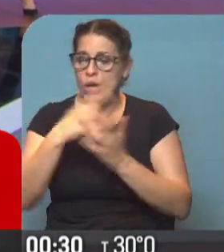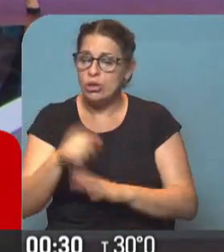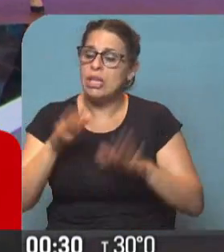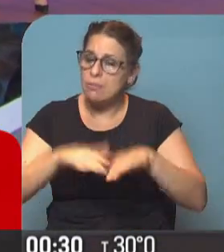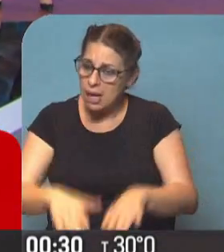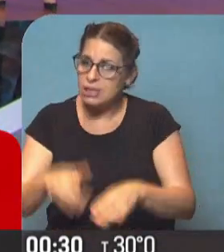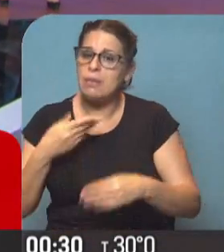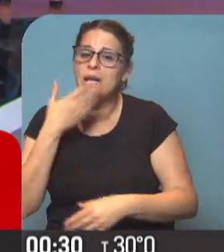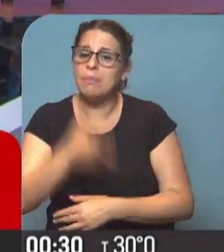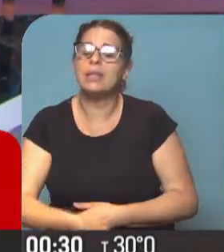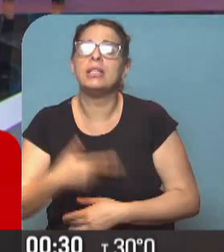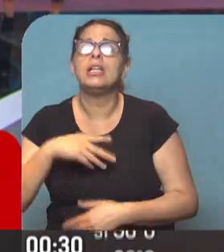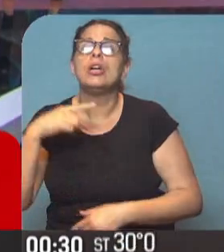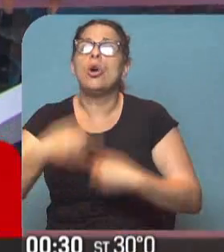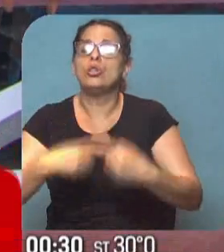apresado